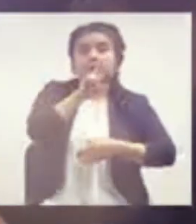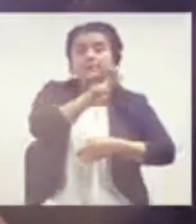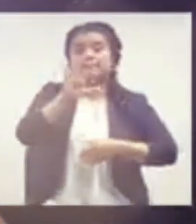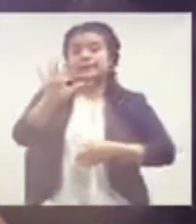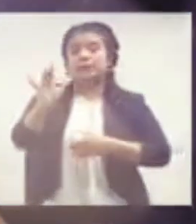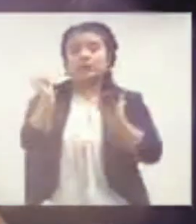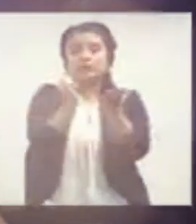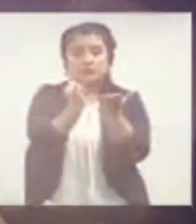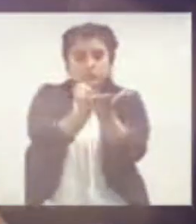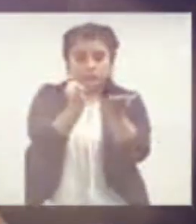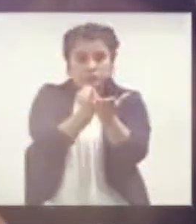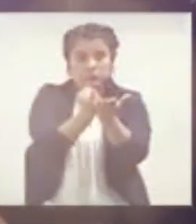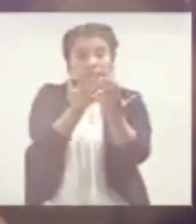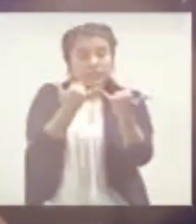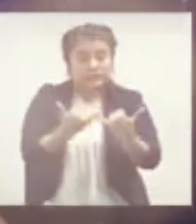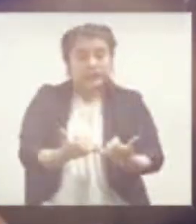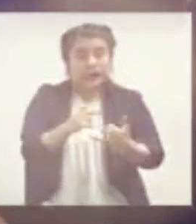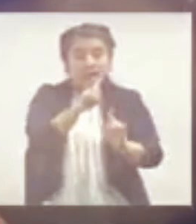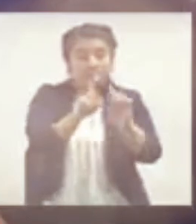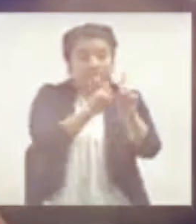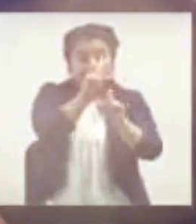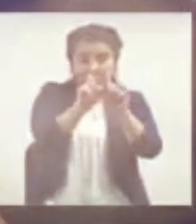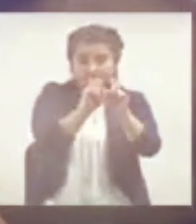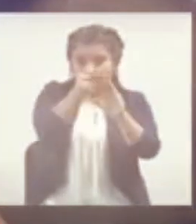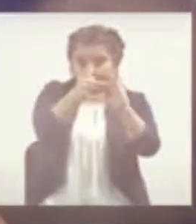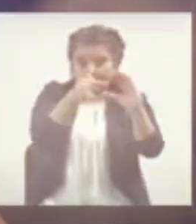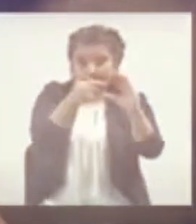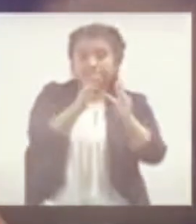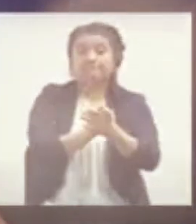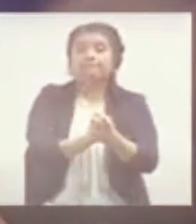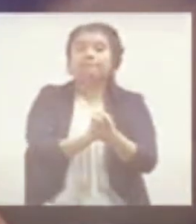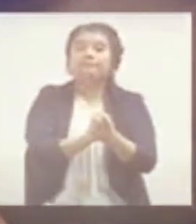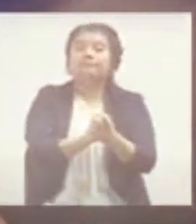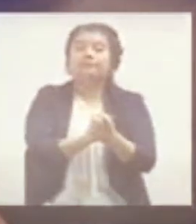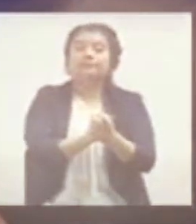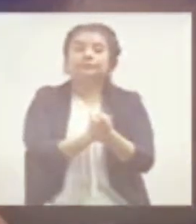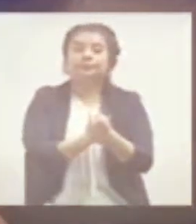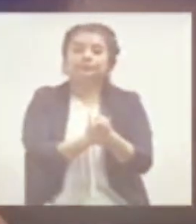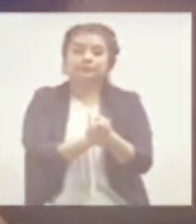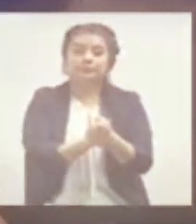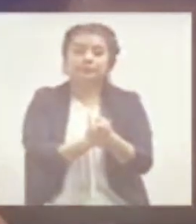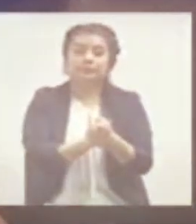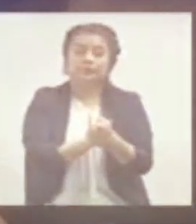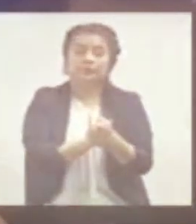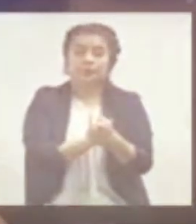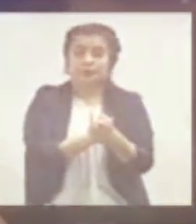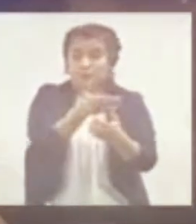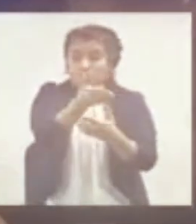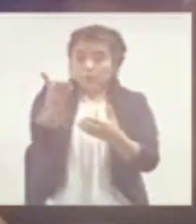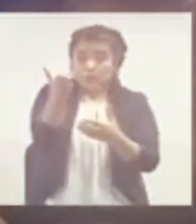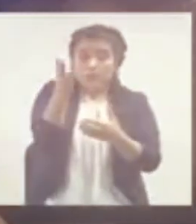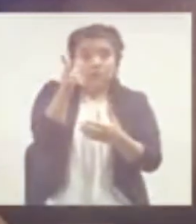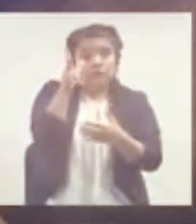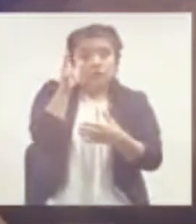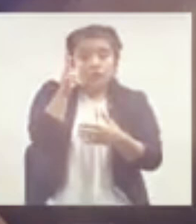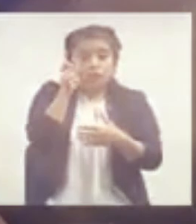25 instituciones a las cuales se les hizo la consulta sobre su opinión. Como podemos observar, en